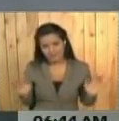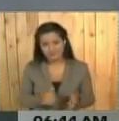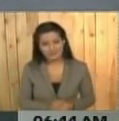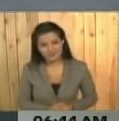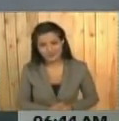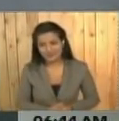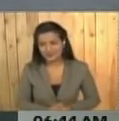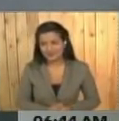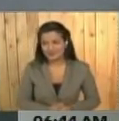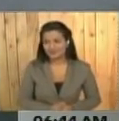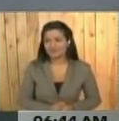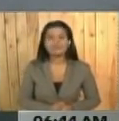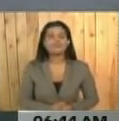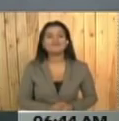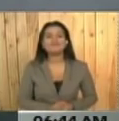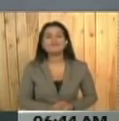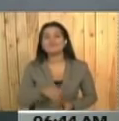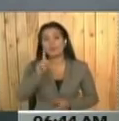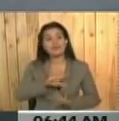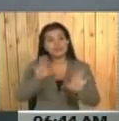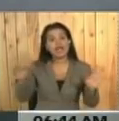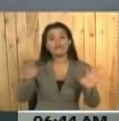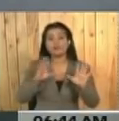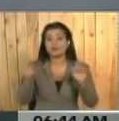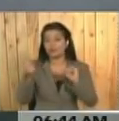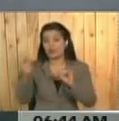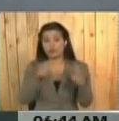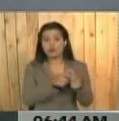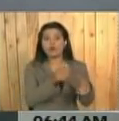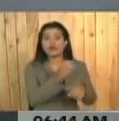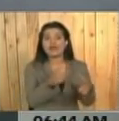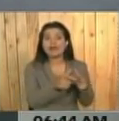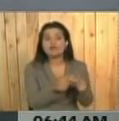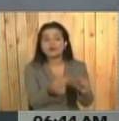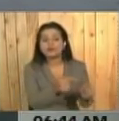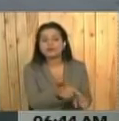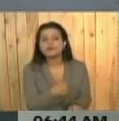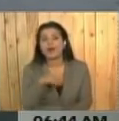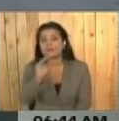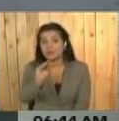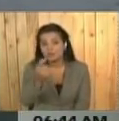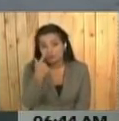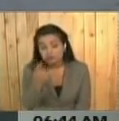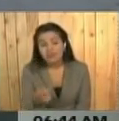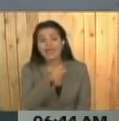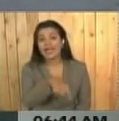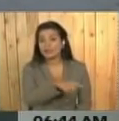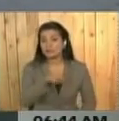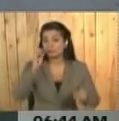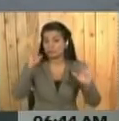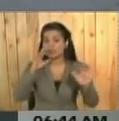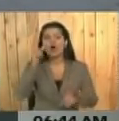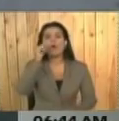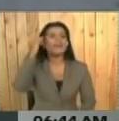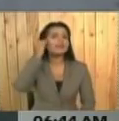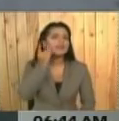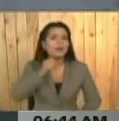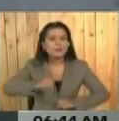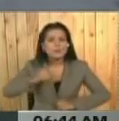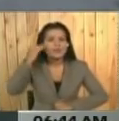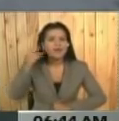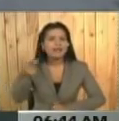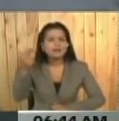esto Esto se lo eso es lo que han discutido ellos en su reunión es más se lo voy a decir ahí la locura David es molas la locura